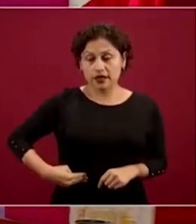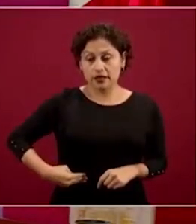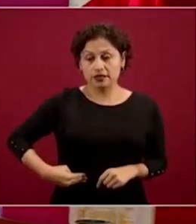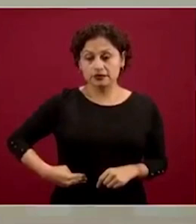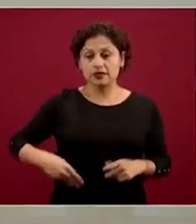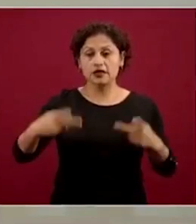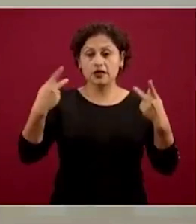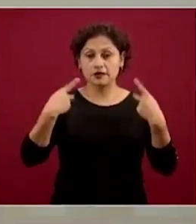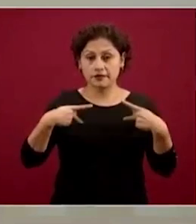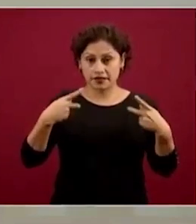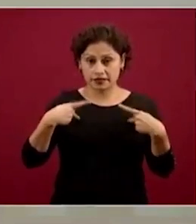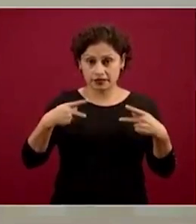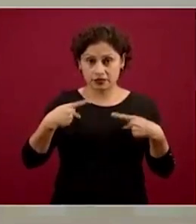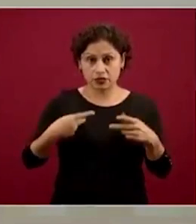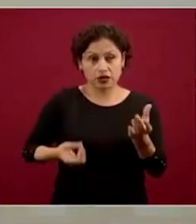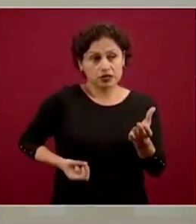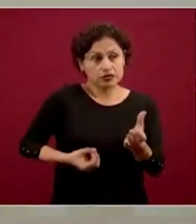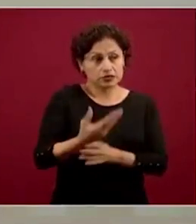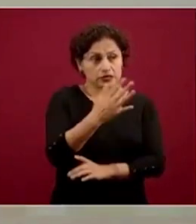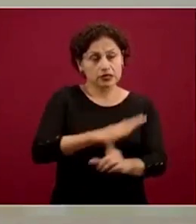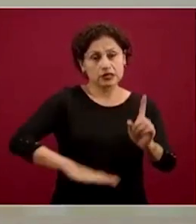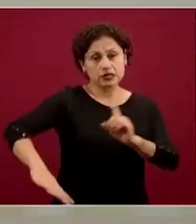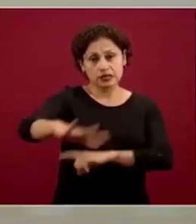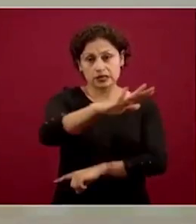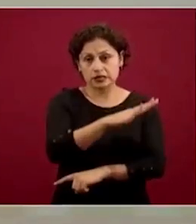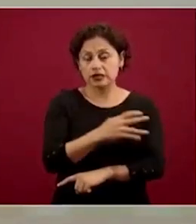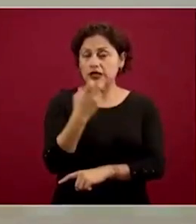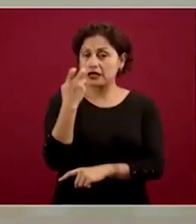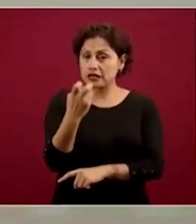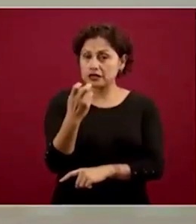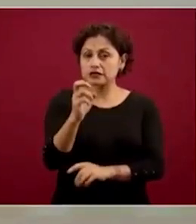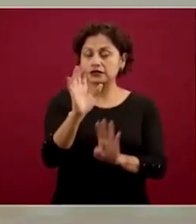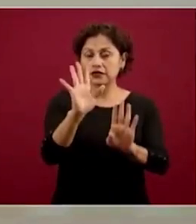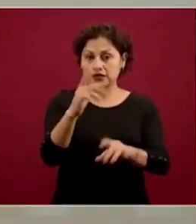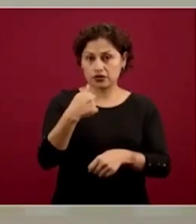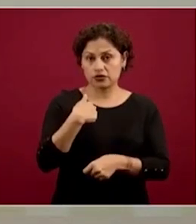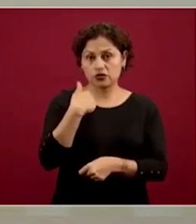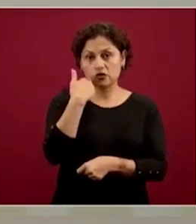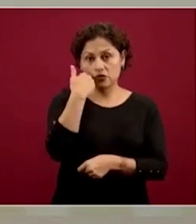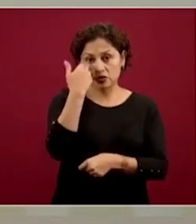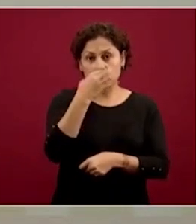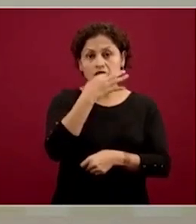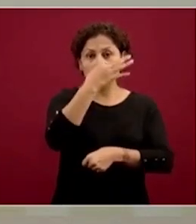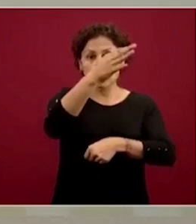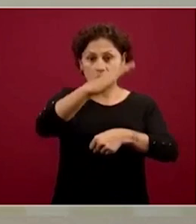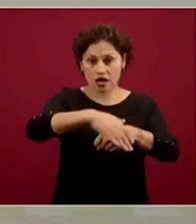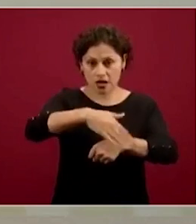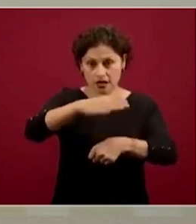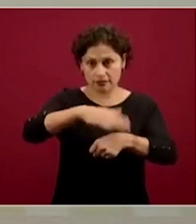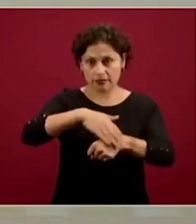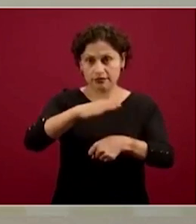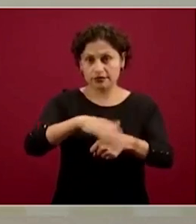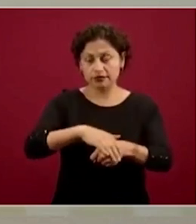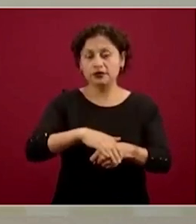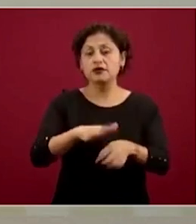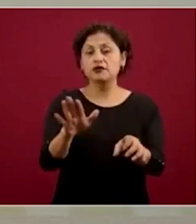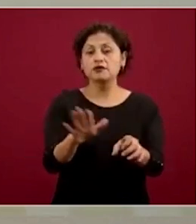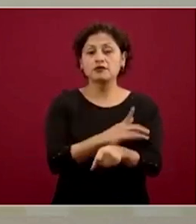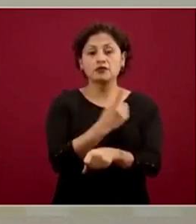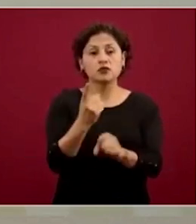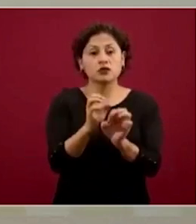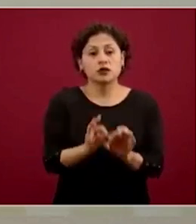movilidad en el espacio público. Y aquí quiero hacer un señalamiento aprovechando este comentario sobre la importancia de